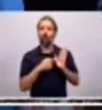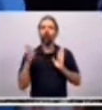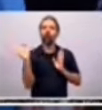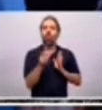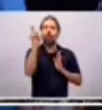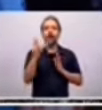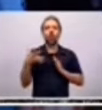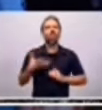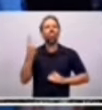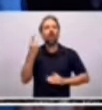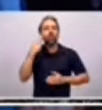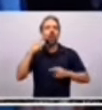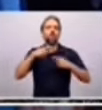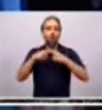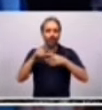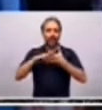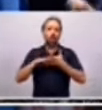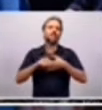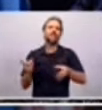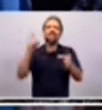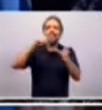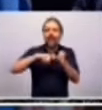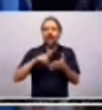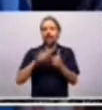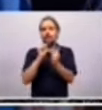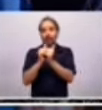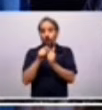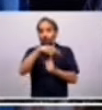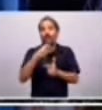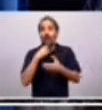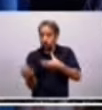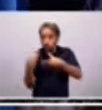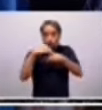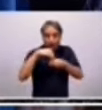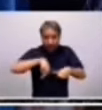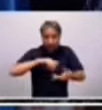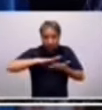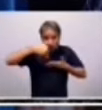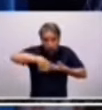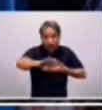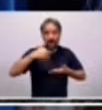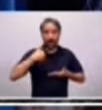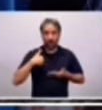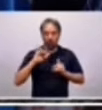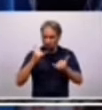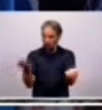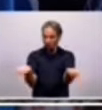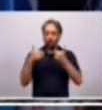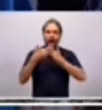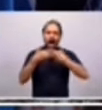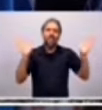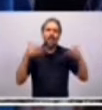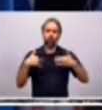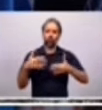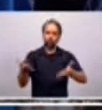en términos de las experiencias que hemos tenido. Digo, de lo que significa 41 empresas que además le han dado mucho a la Argentina, que insisto, a